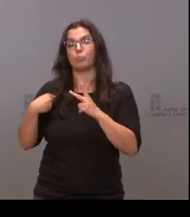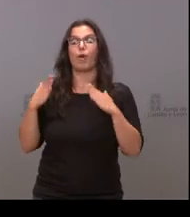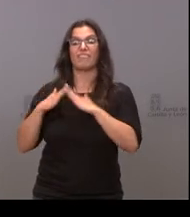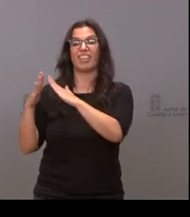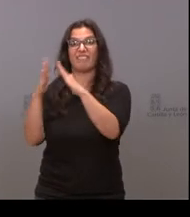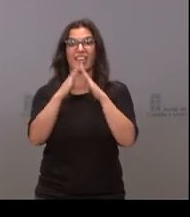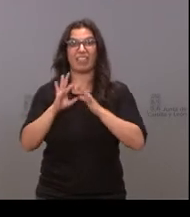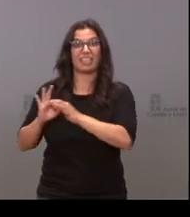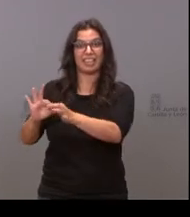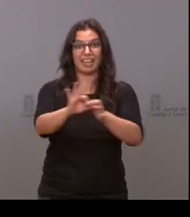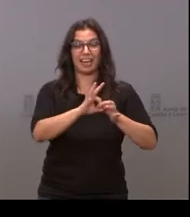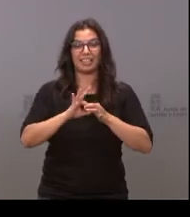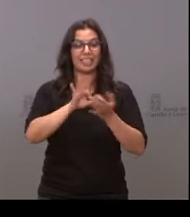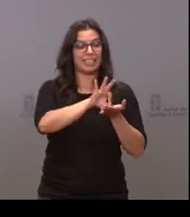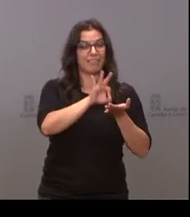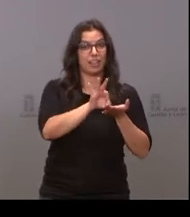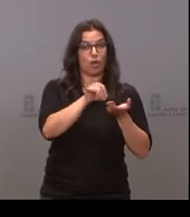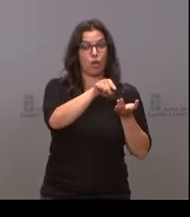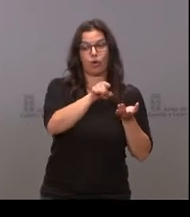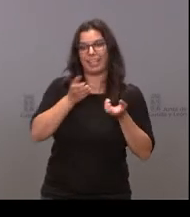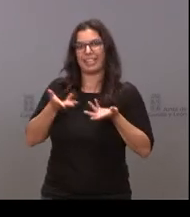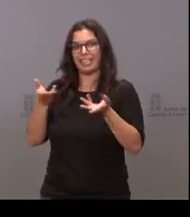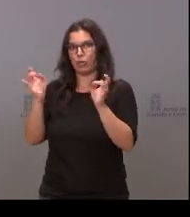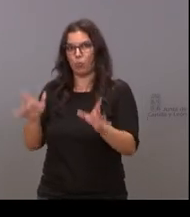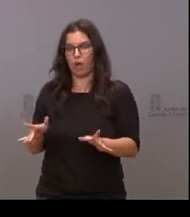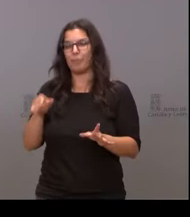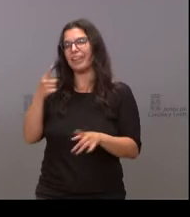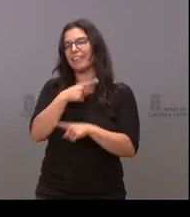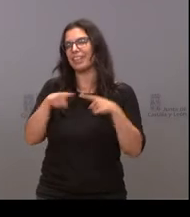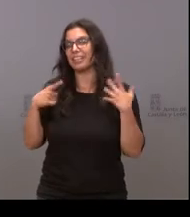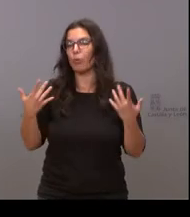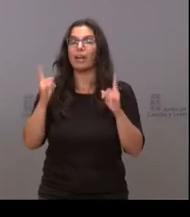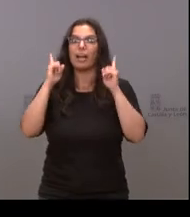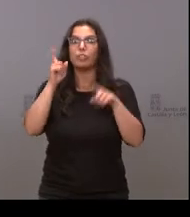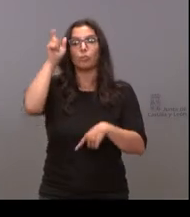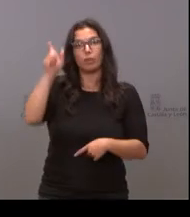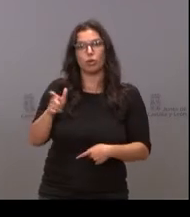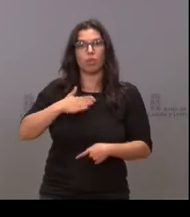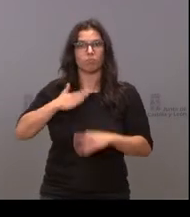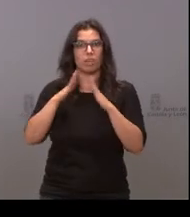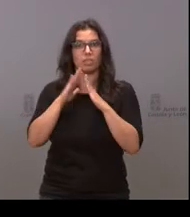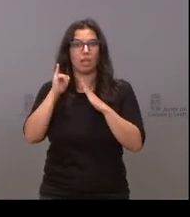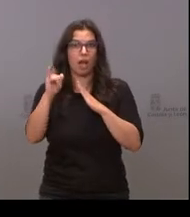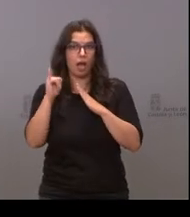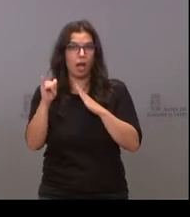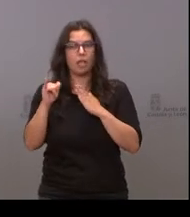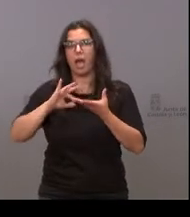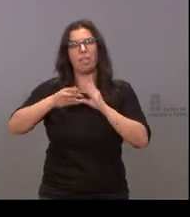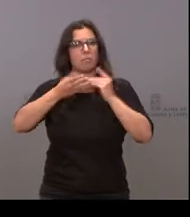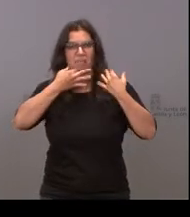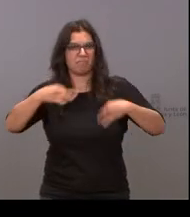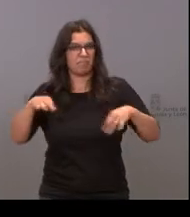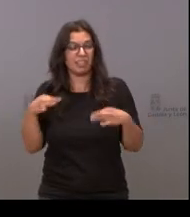servicios que se prestarían serían los mismos pero partimos de un supuesto diferente aquí partimos del supuesto en que la persona tiene su domicilio y es relativamente fácil adaptarse